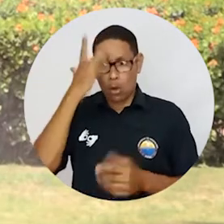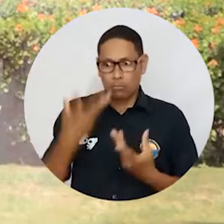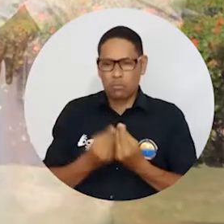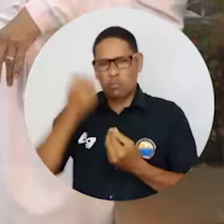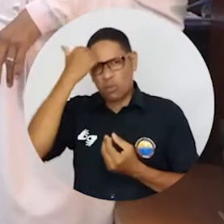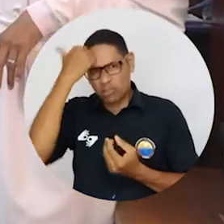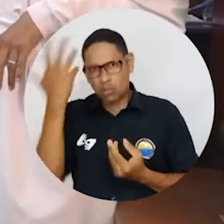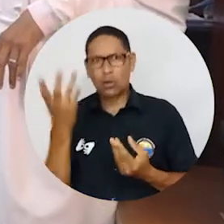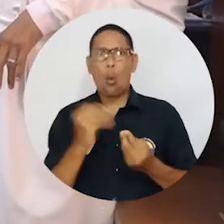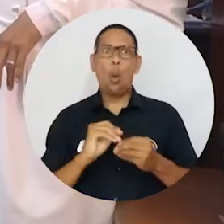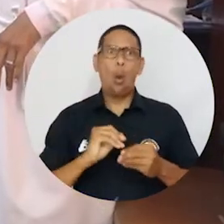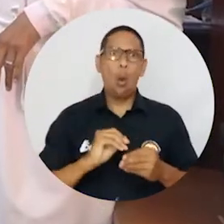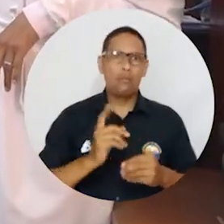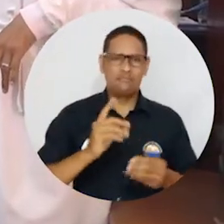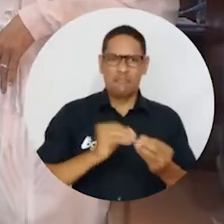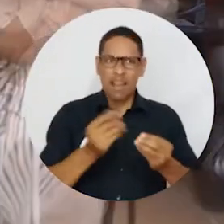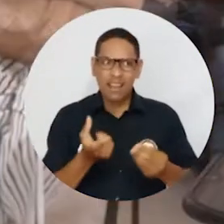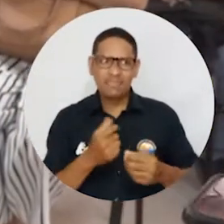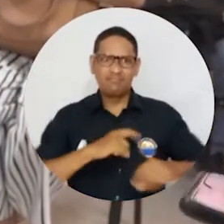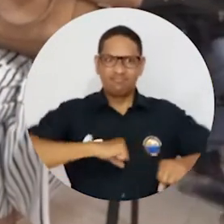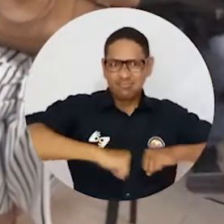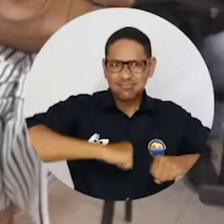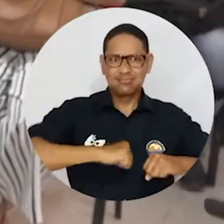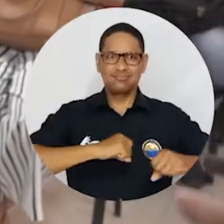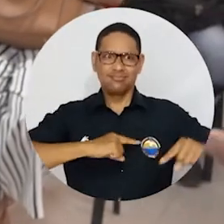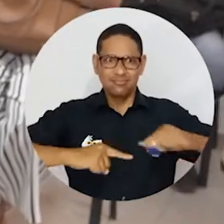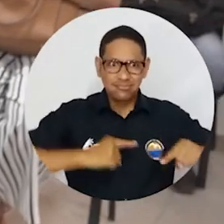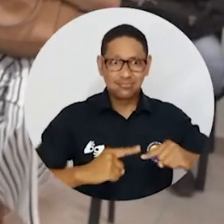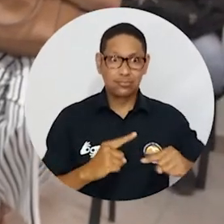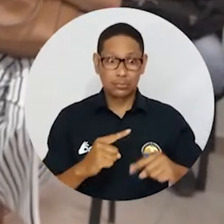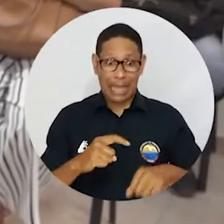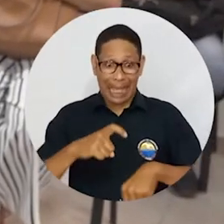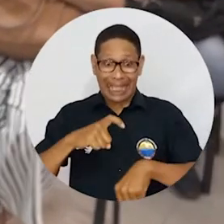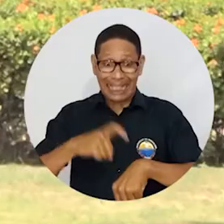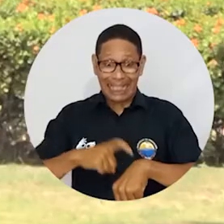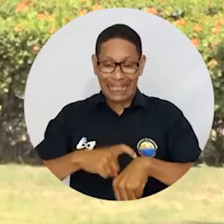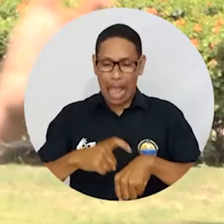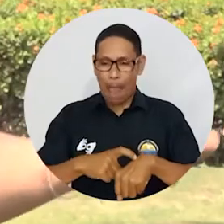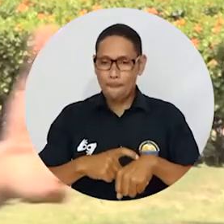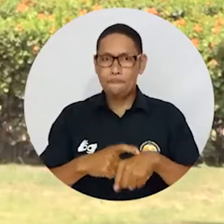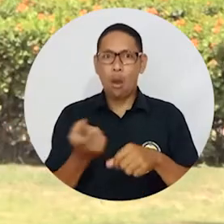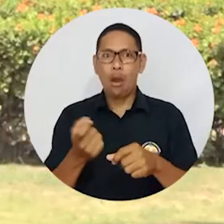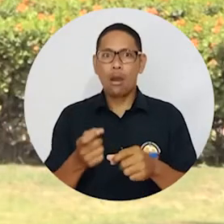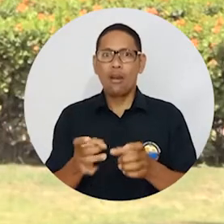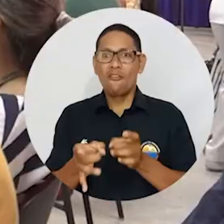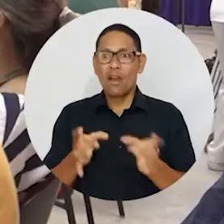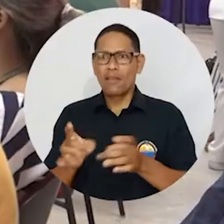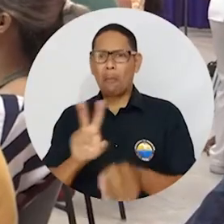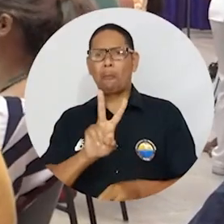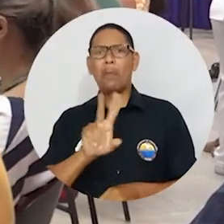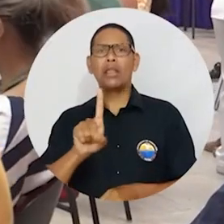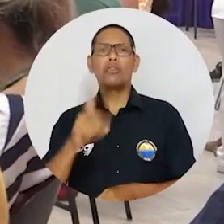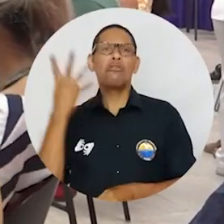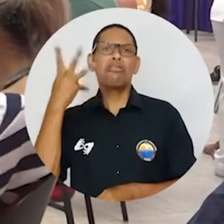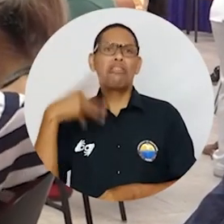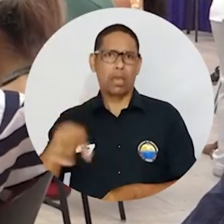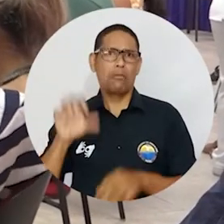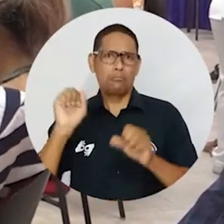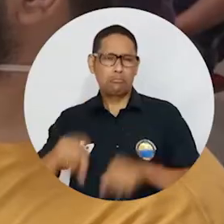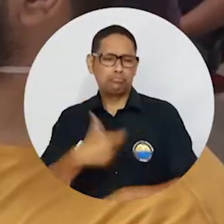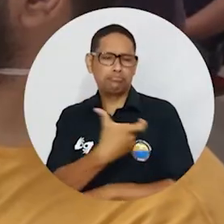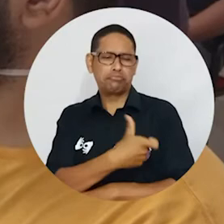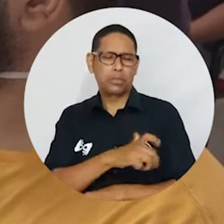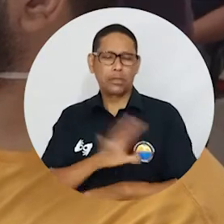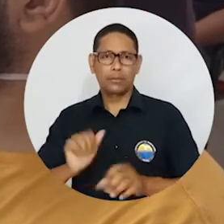profesores o directivos de instituciones de educación superior, pues se acorta el tiempo de la segunda dosis, en este caso serán solo 21 días. Cabe mencionar que el Ministerio de